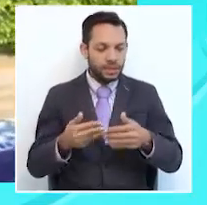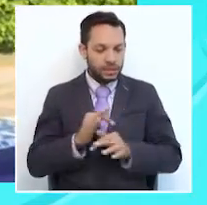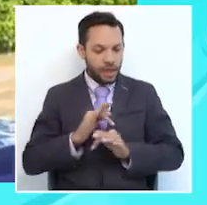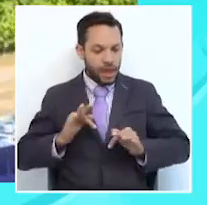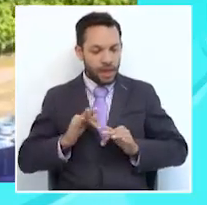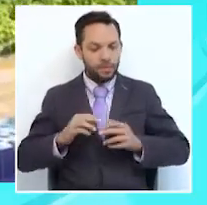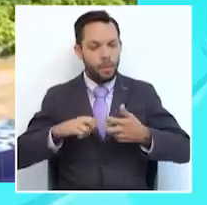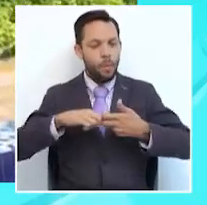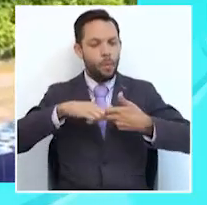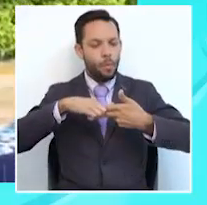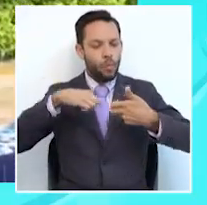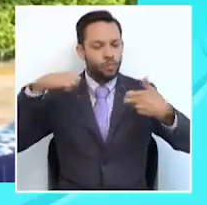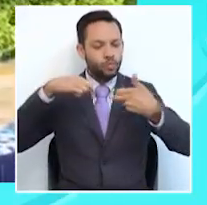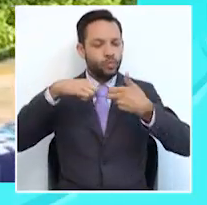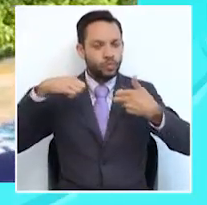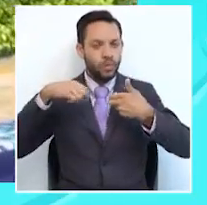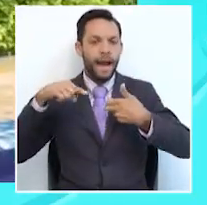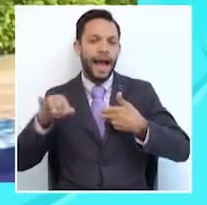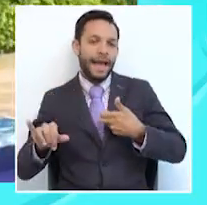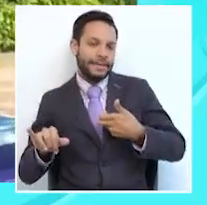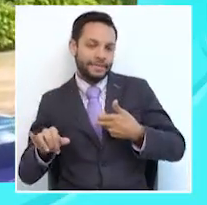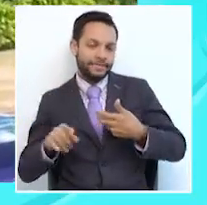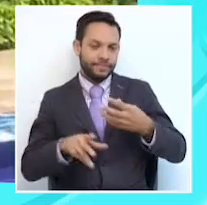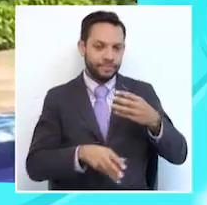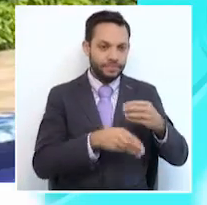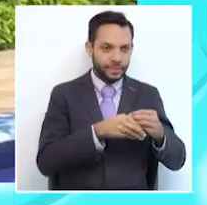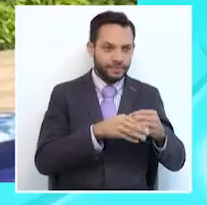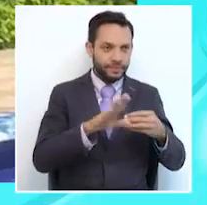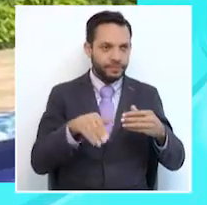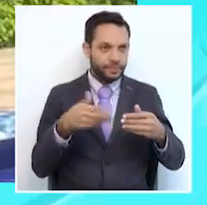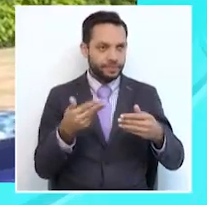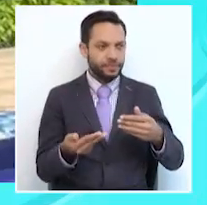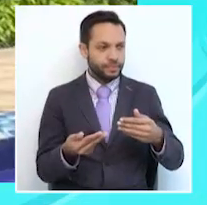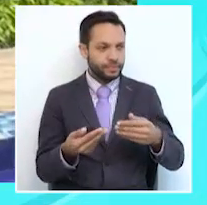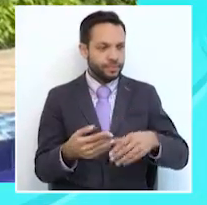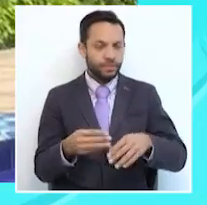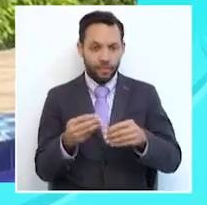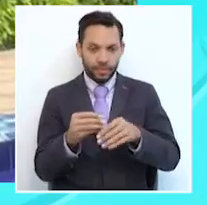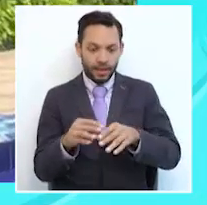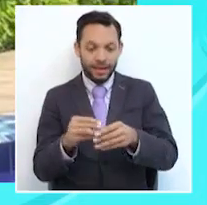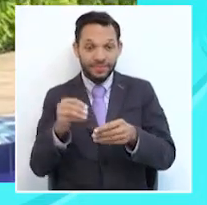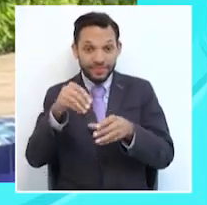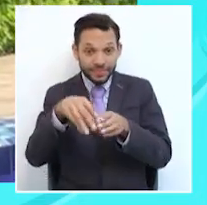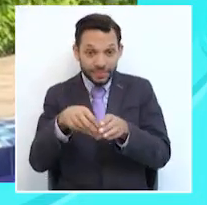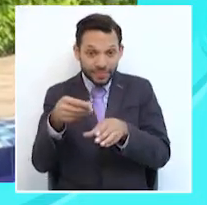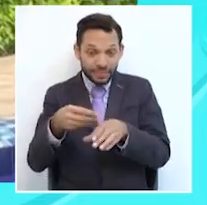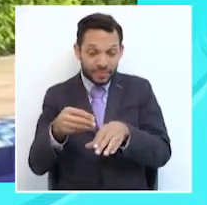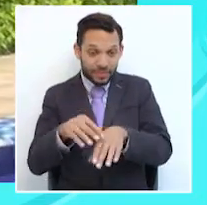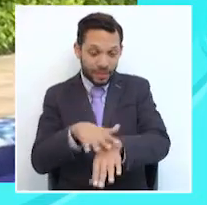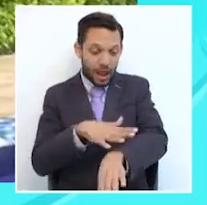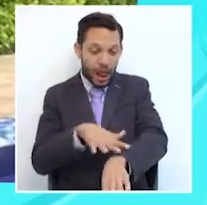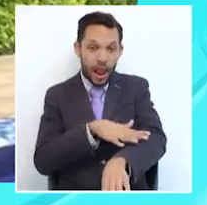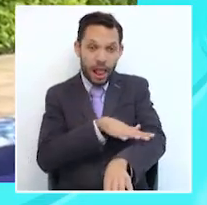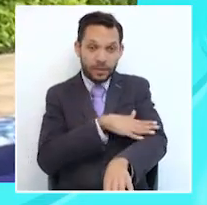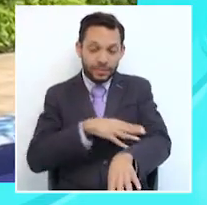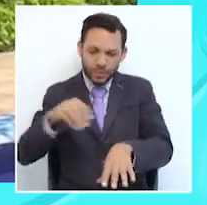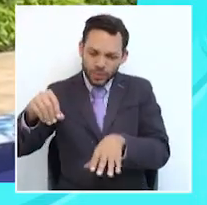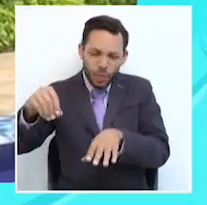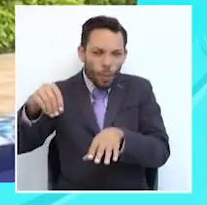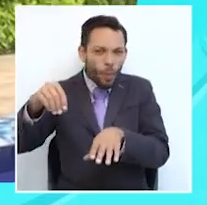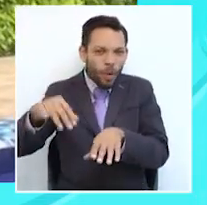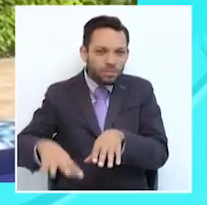osteomusculares posteriormente inician la aplicación de la arcilla volcánica esto es como